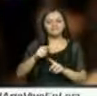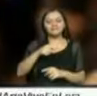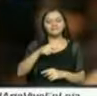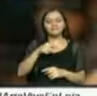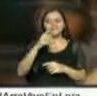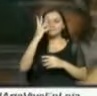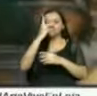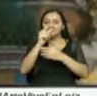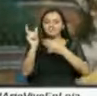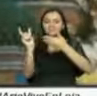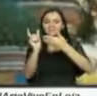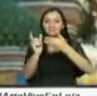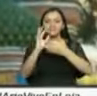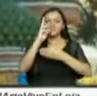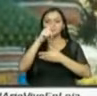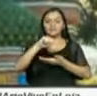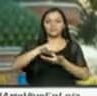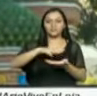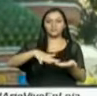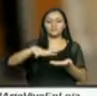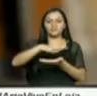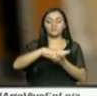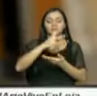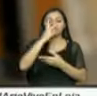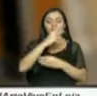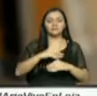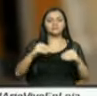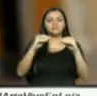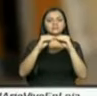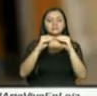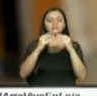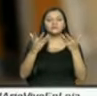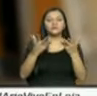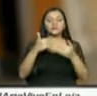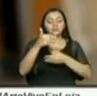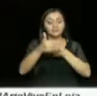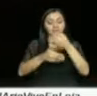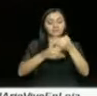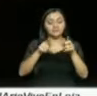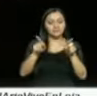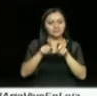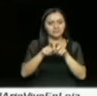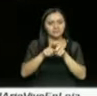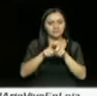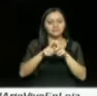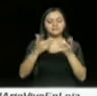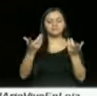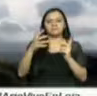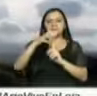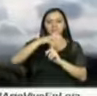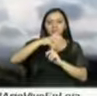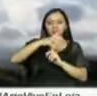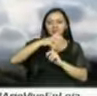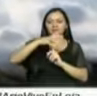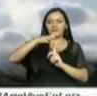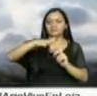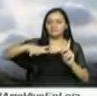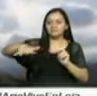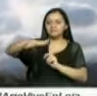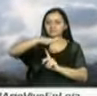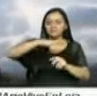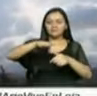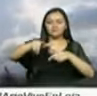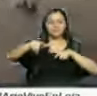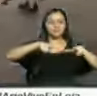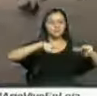ganado esta bella ciudad. Y no es para menos, porque en las calles, plazas y en cada rincón